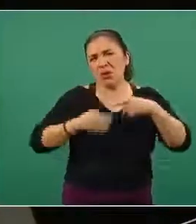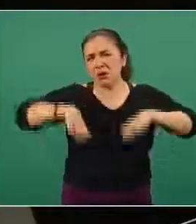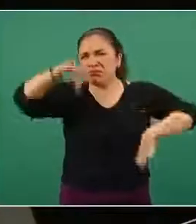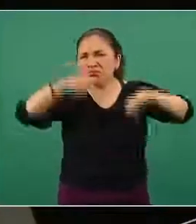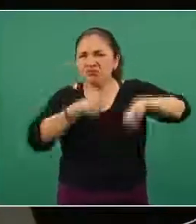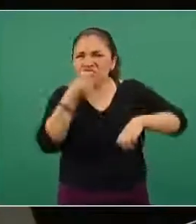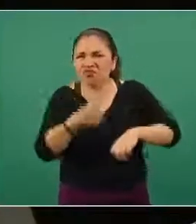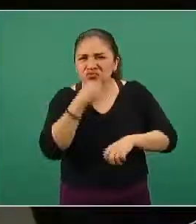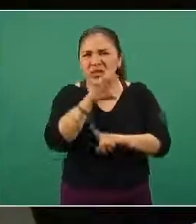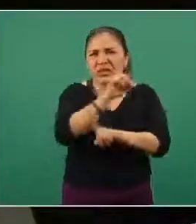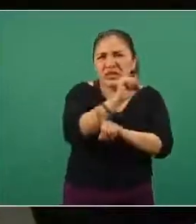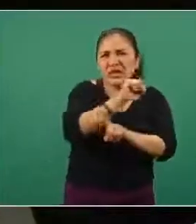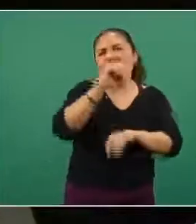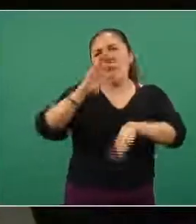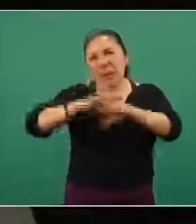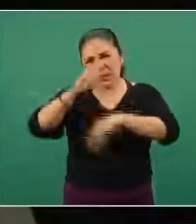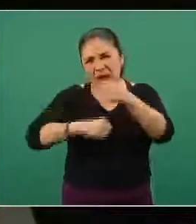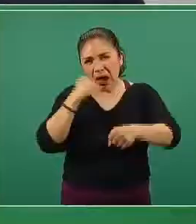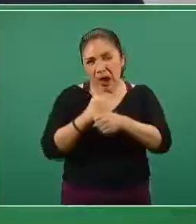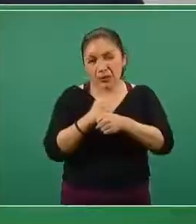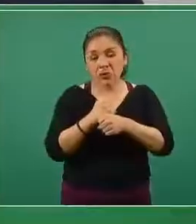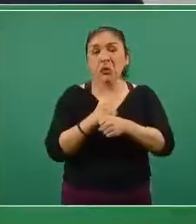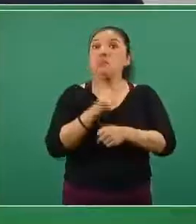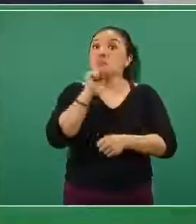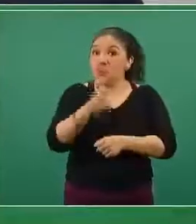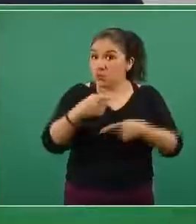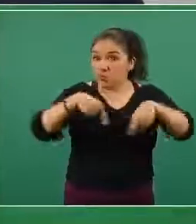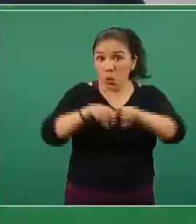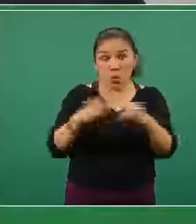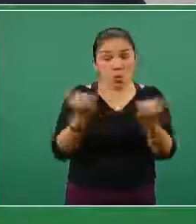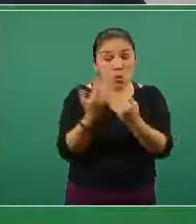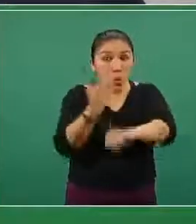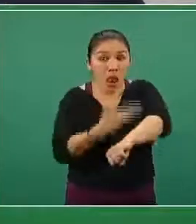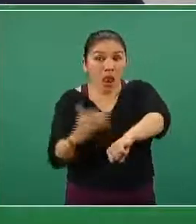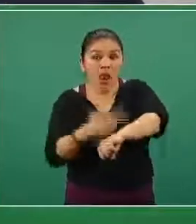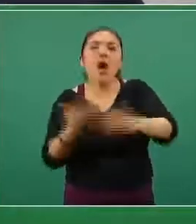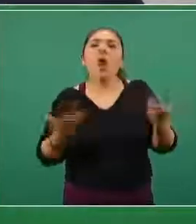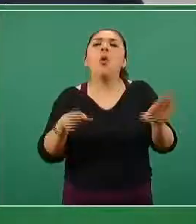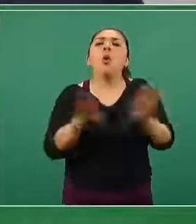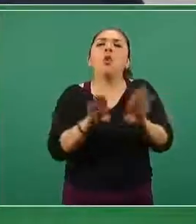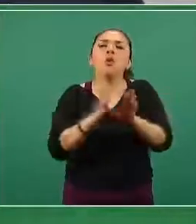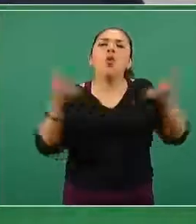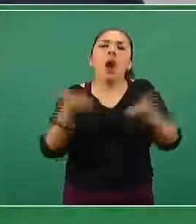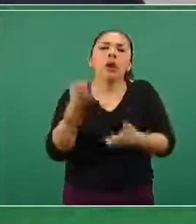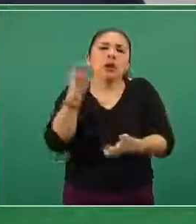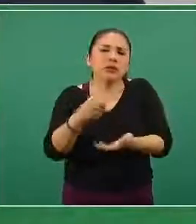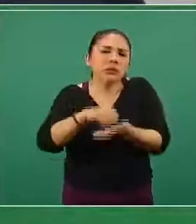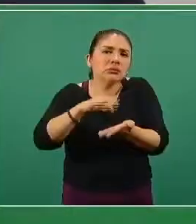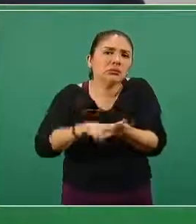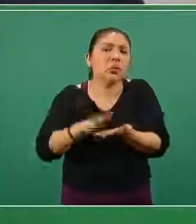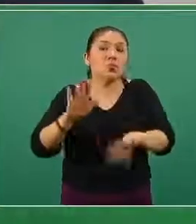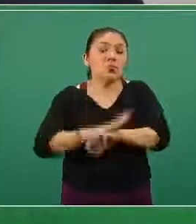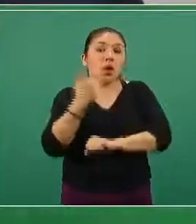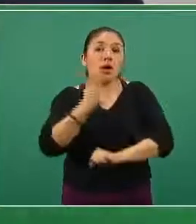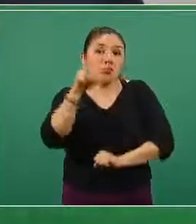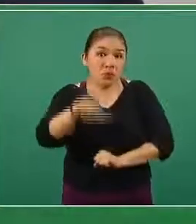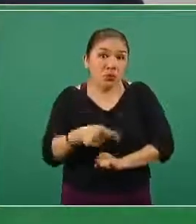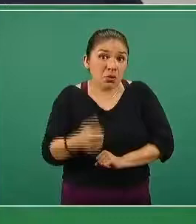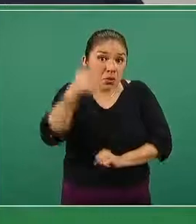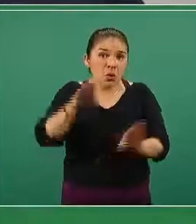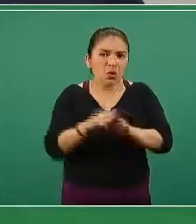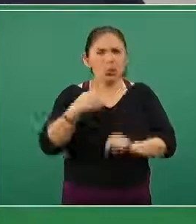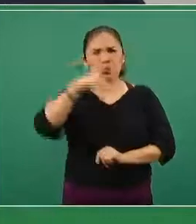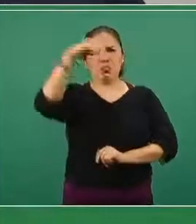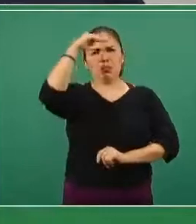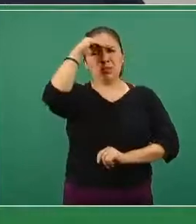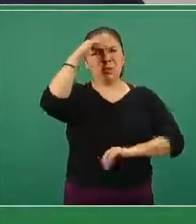de 60 o más, si va a ser el mismo proceso o cómo va a ser eso, porque bueno, en principio entendimos